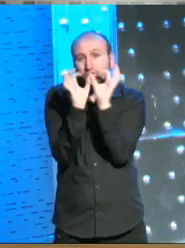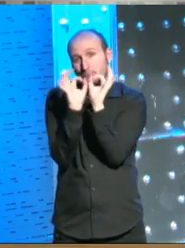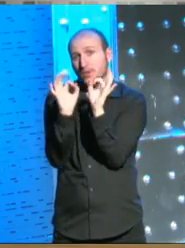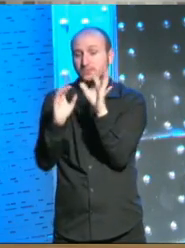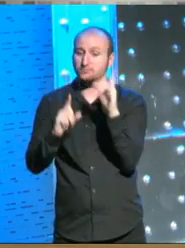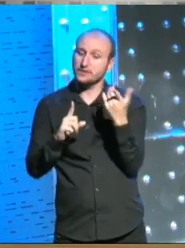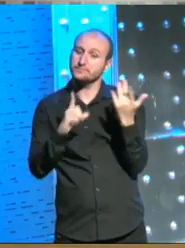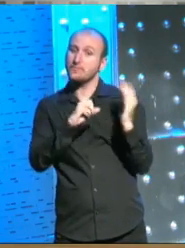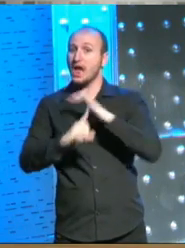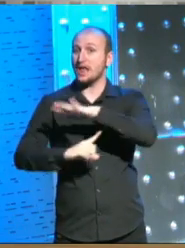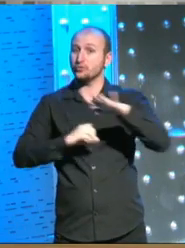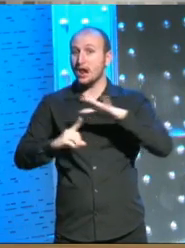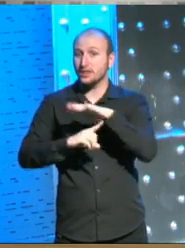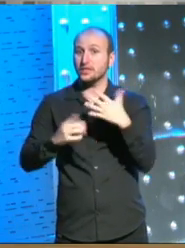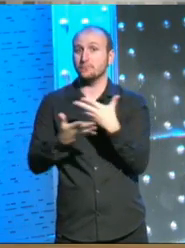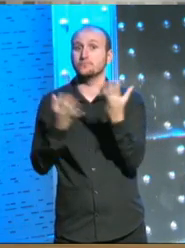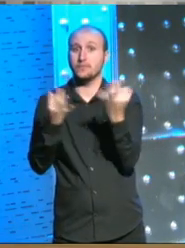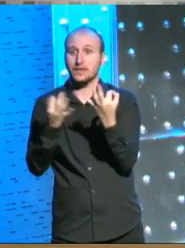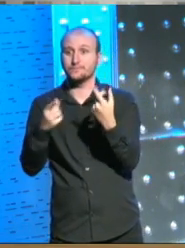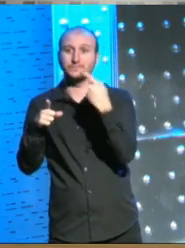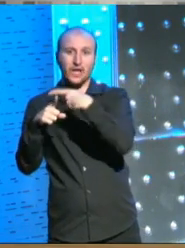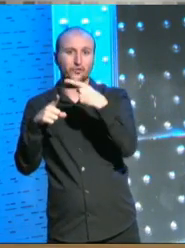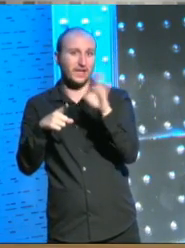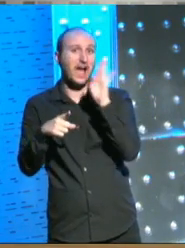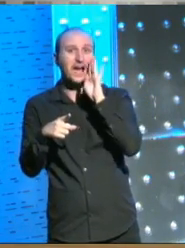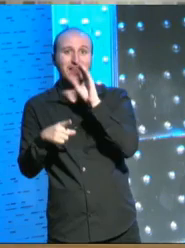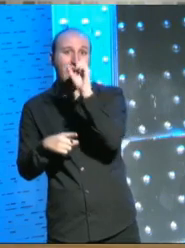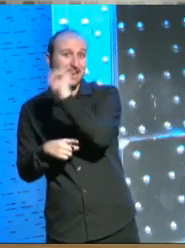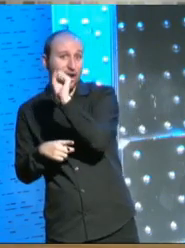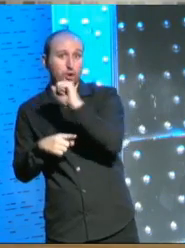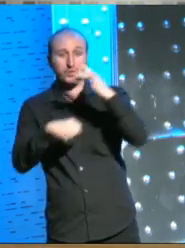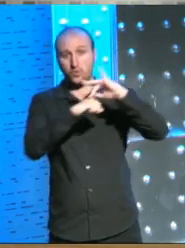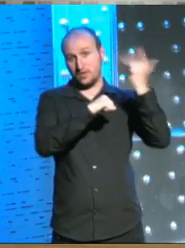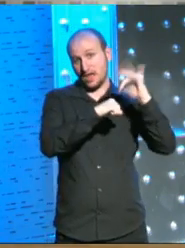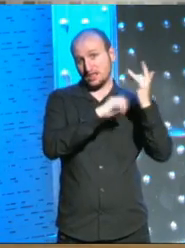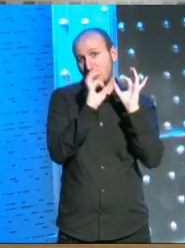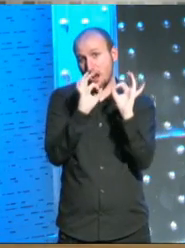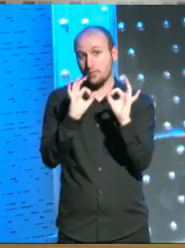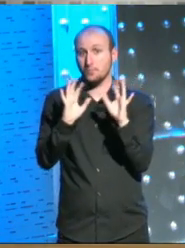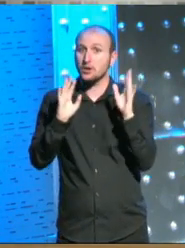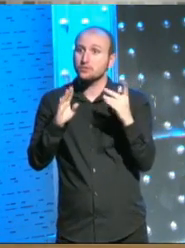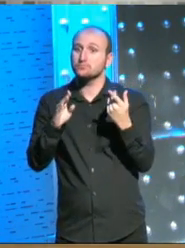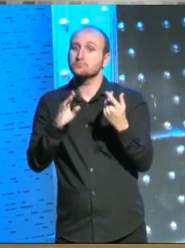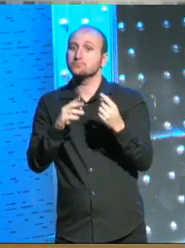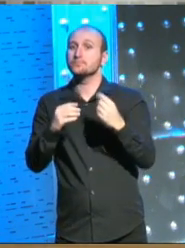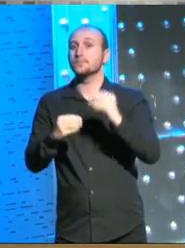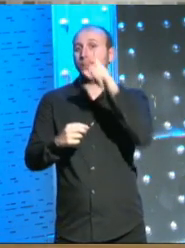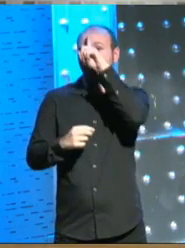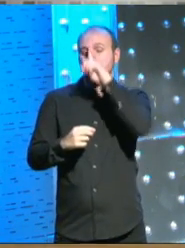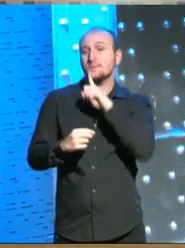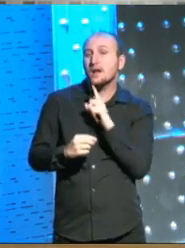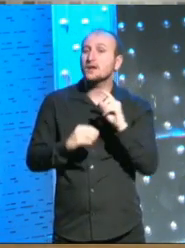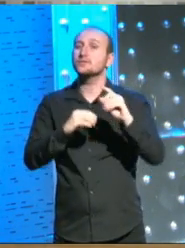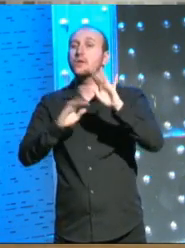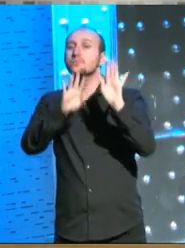naturaleza coexiste lo analógico y lo digital, ¿eh? Lo que pasa es que el digital permite la manipulación de la imagen con mucha más facilidad